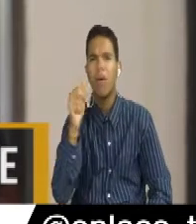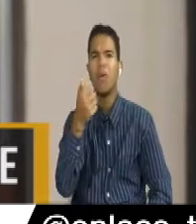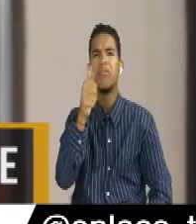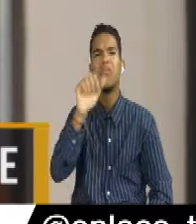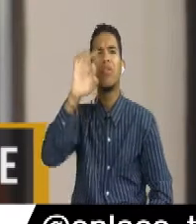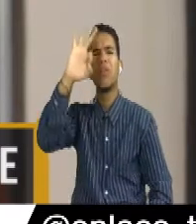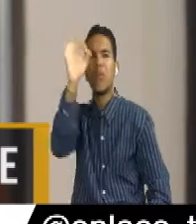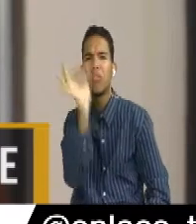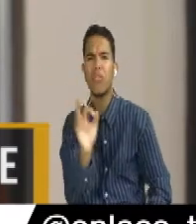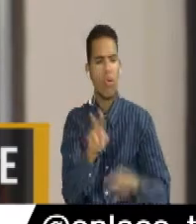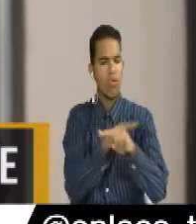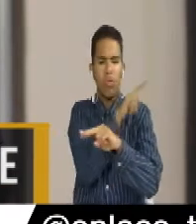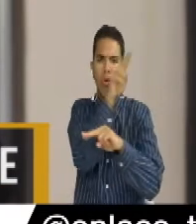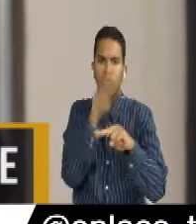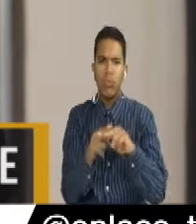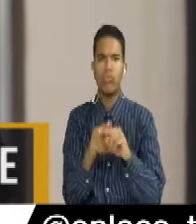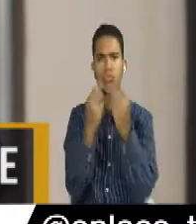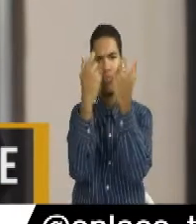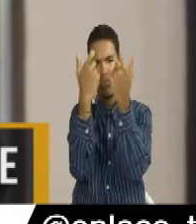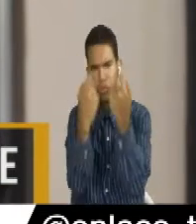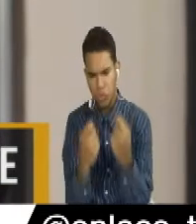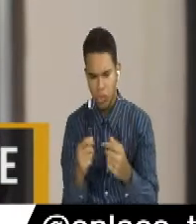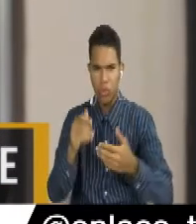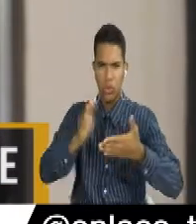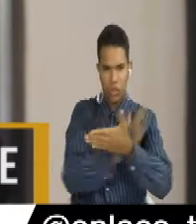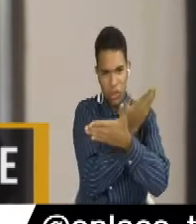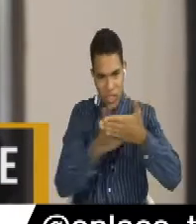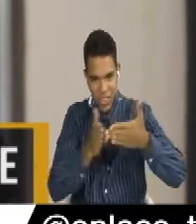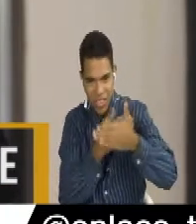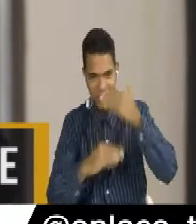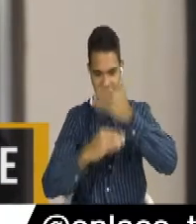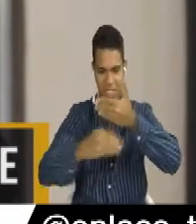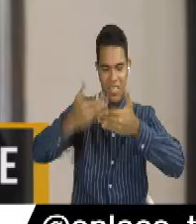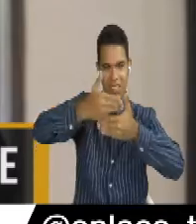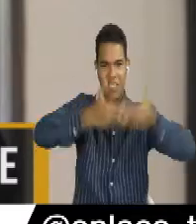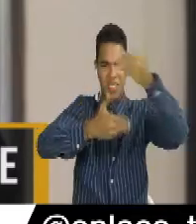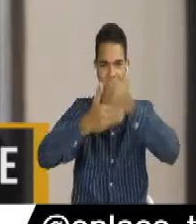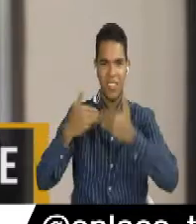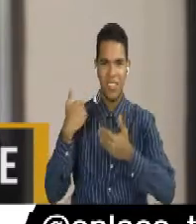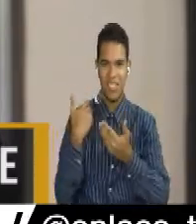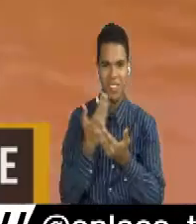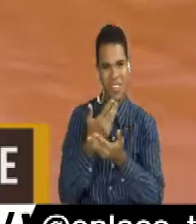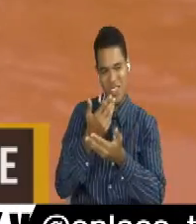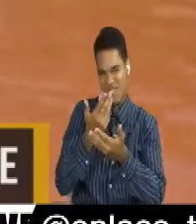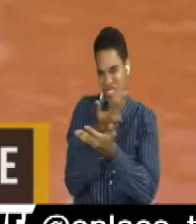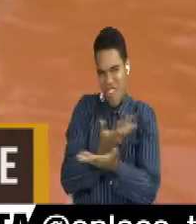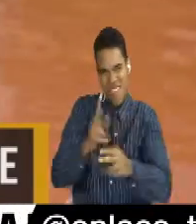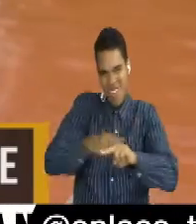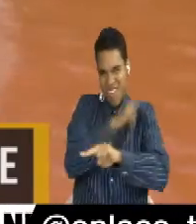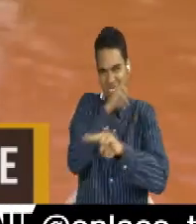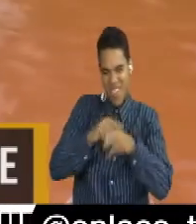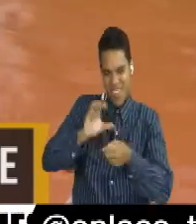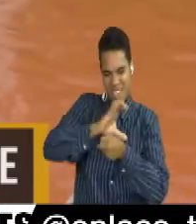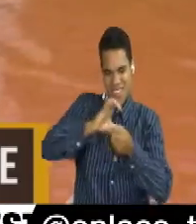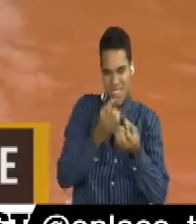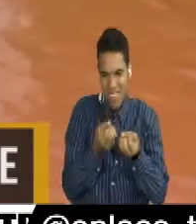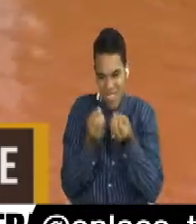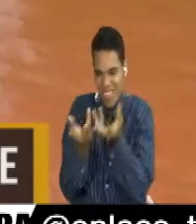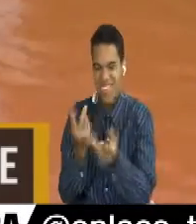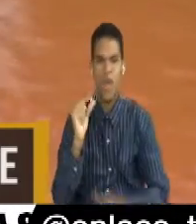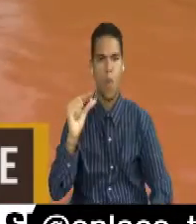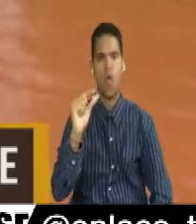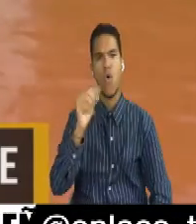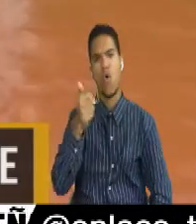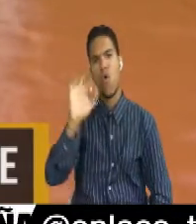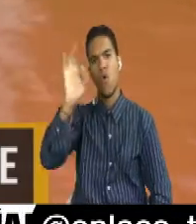economía normal, tema de cemento, de teja, las cosas de carga y descarga para la ciudad. La reparación de